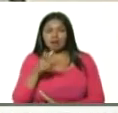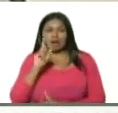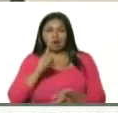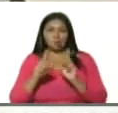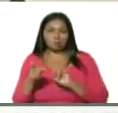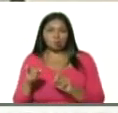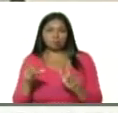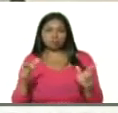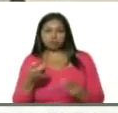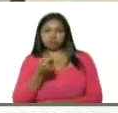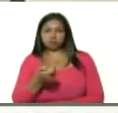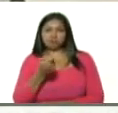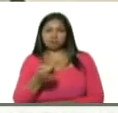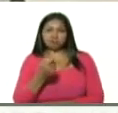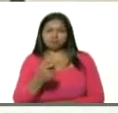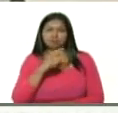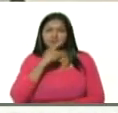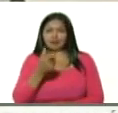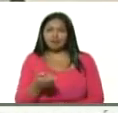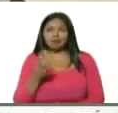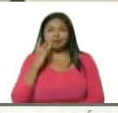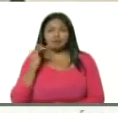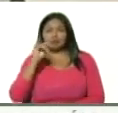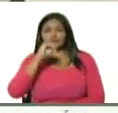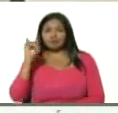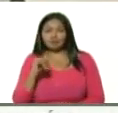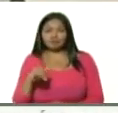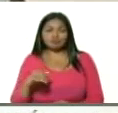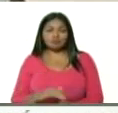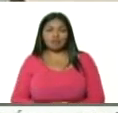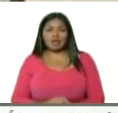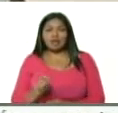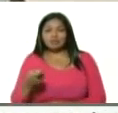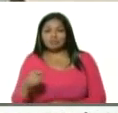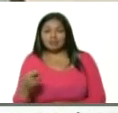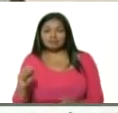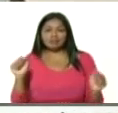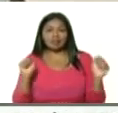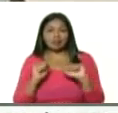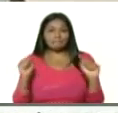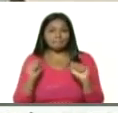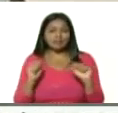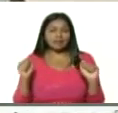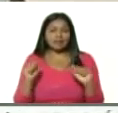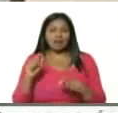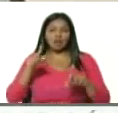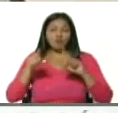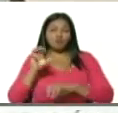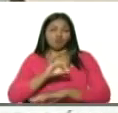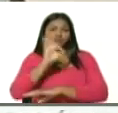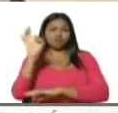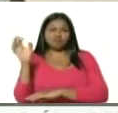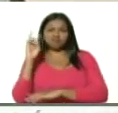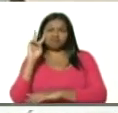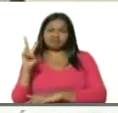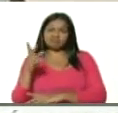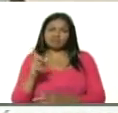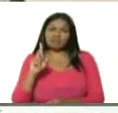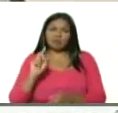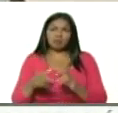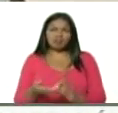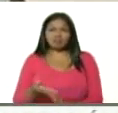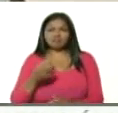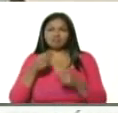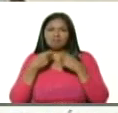Se reportan sobre todo en los estados Zulia, en los estados Táchira, en Mérida, en Oriente, en algunos estados de Oriente, la